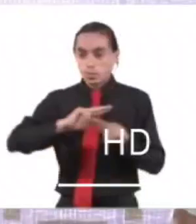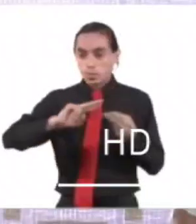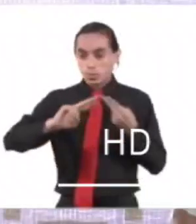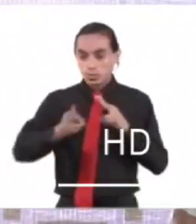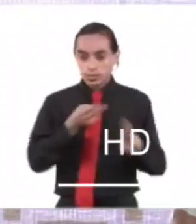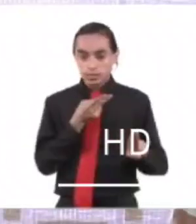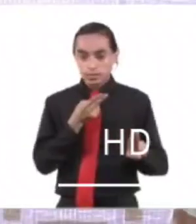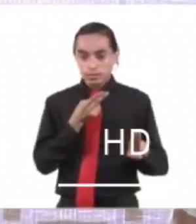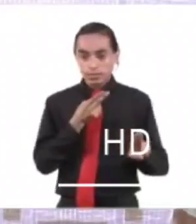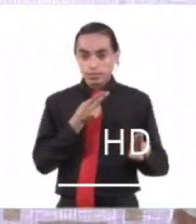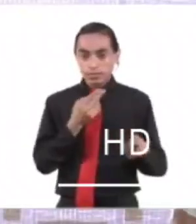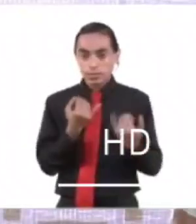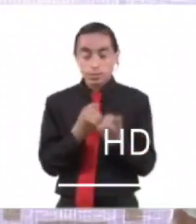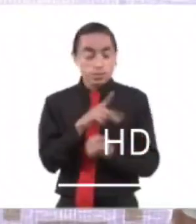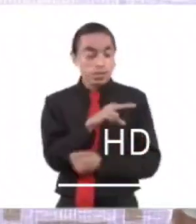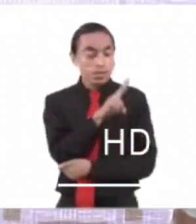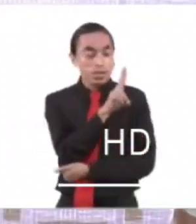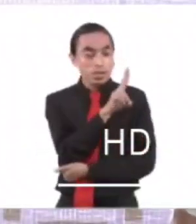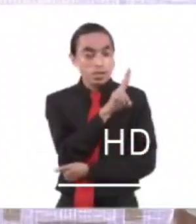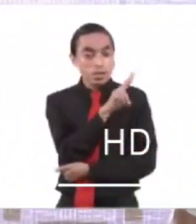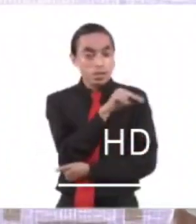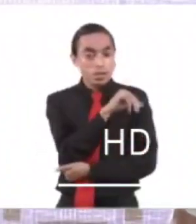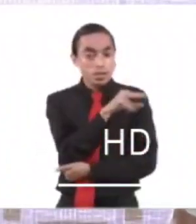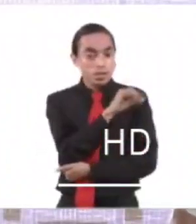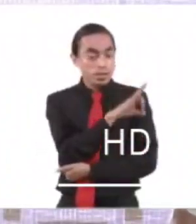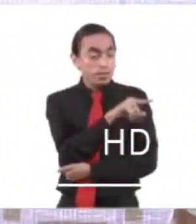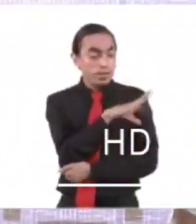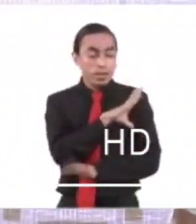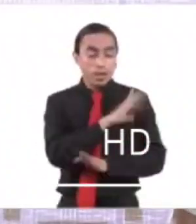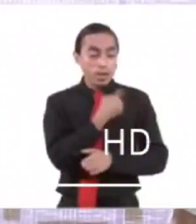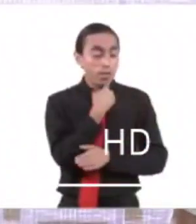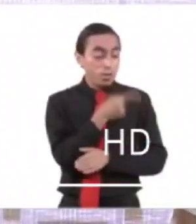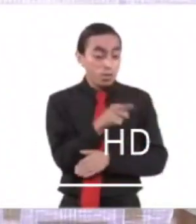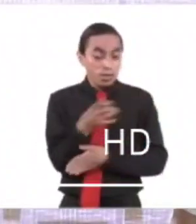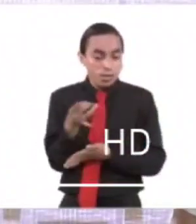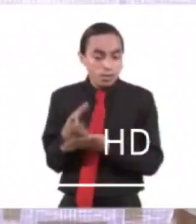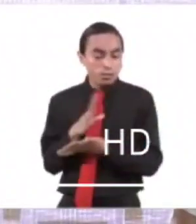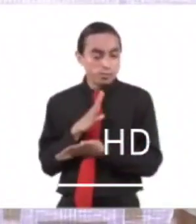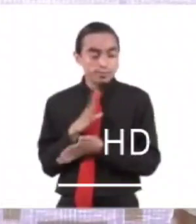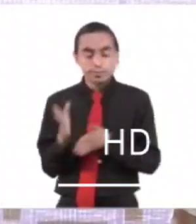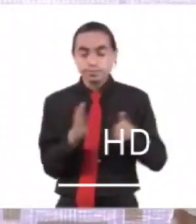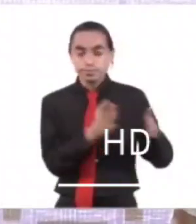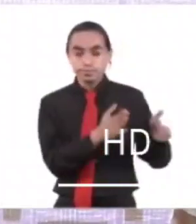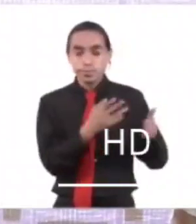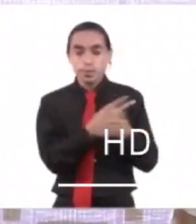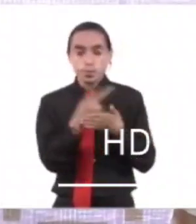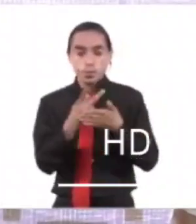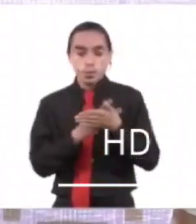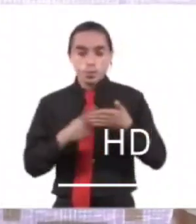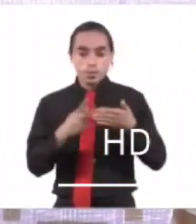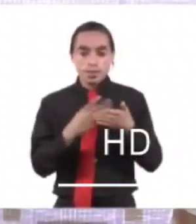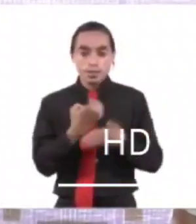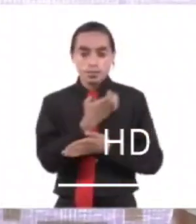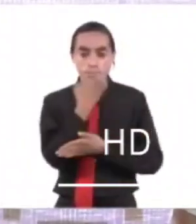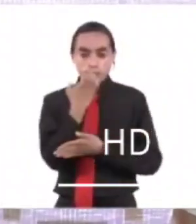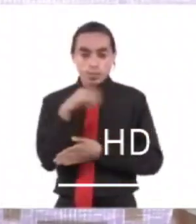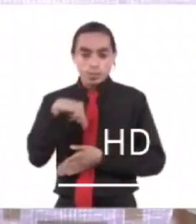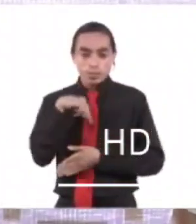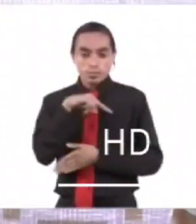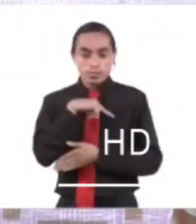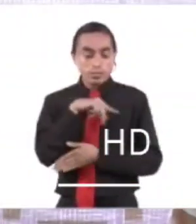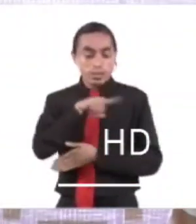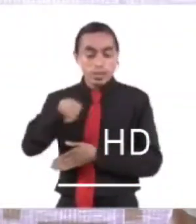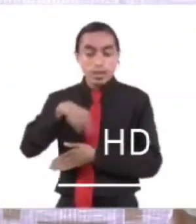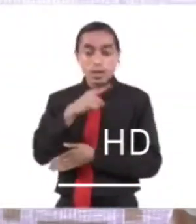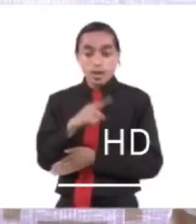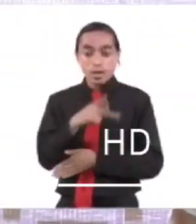dijo la UNICEF, única en su género. Hizo el programa La Escuela es Nuestra, se le dan los recursos a los padres